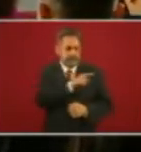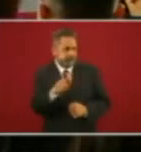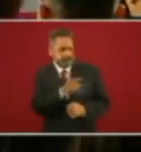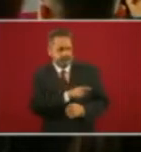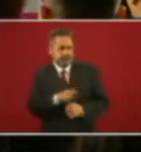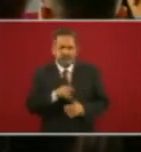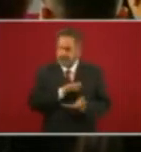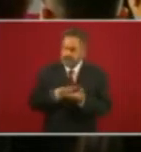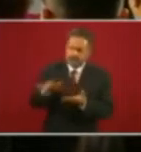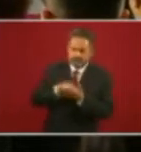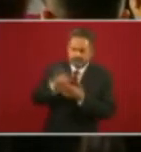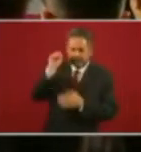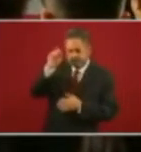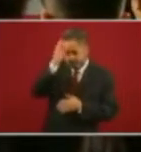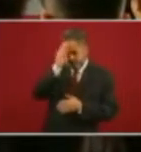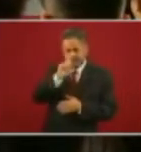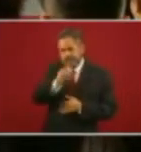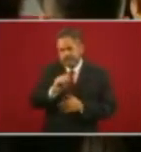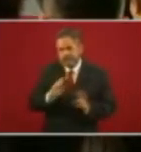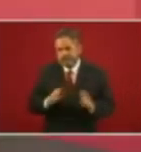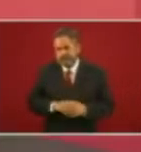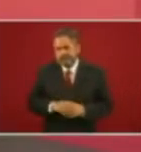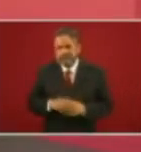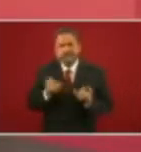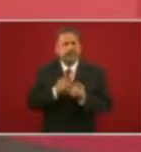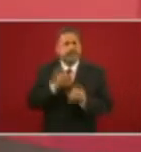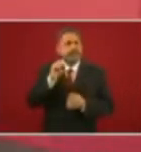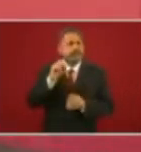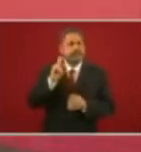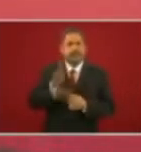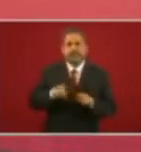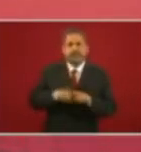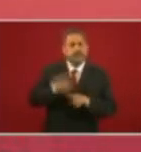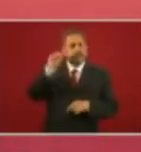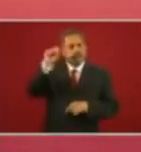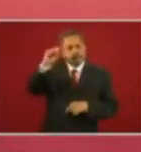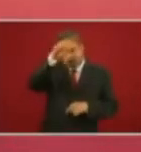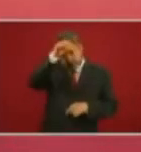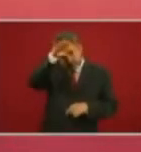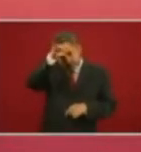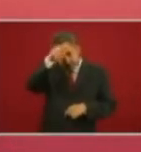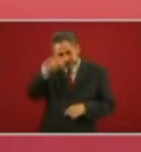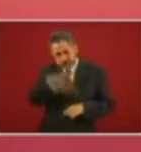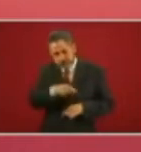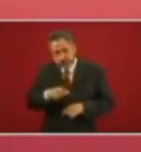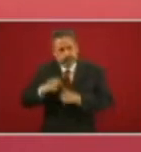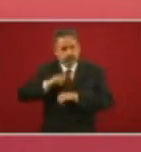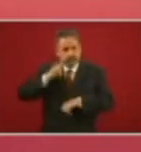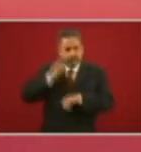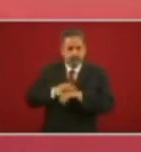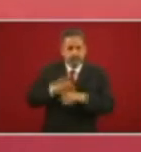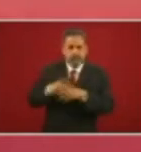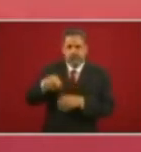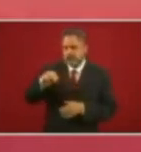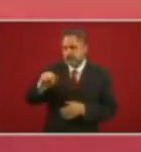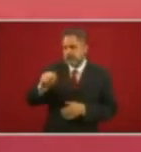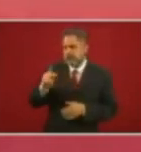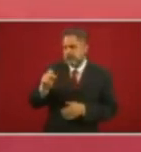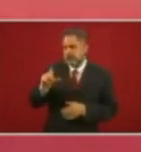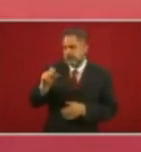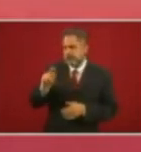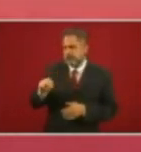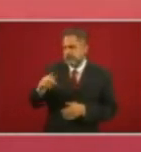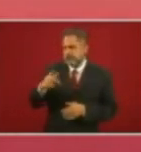los sindicatos, tanto del sindicato minero que encabeza Napoleón